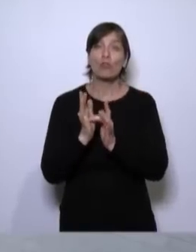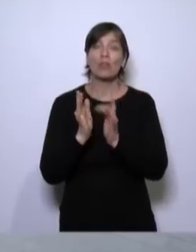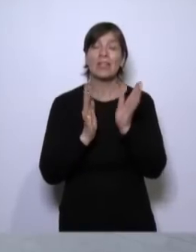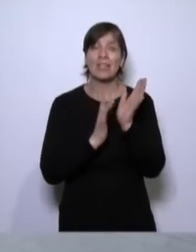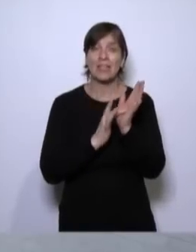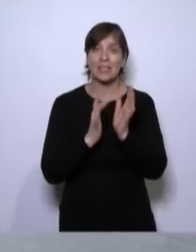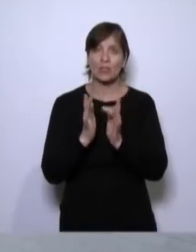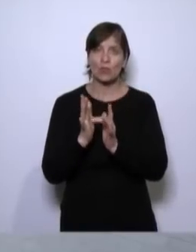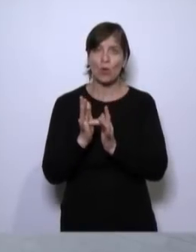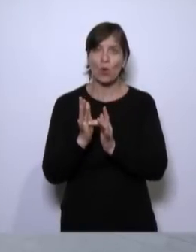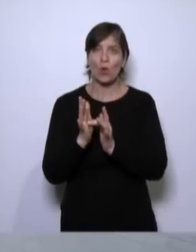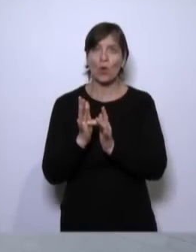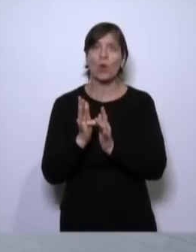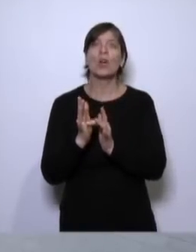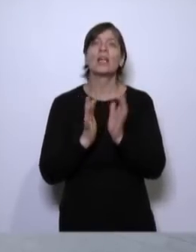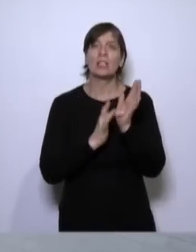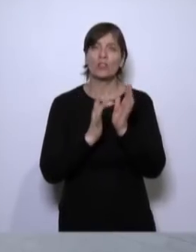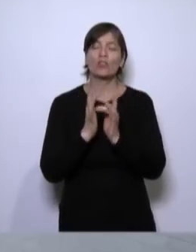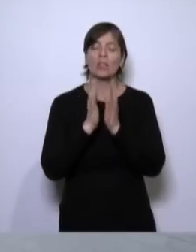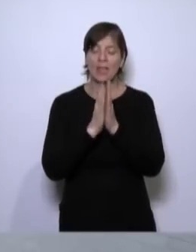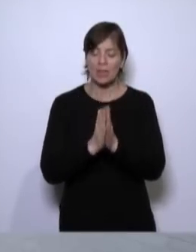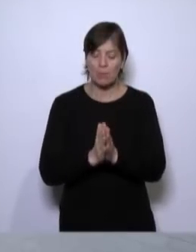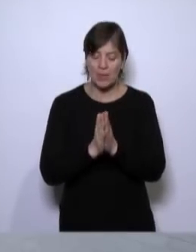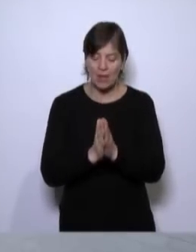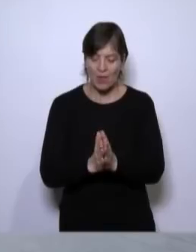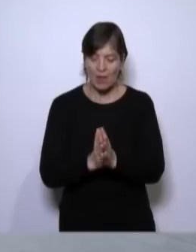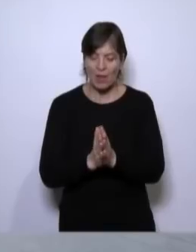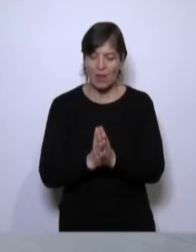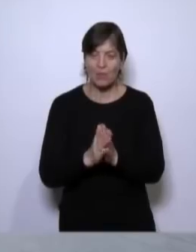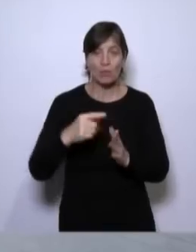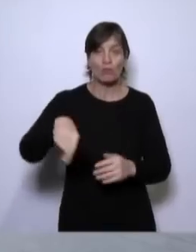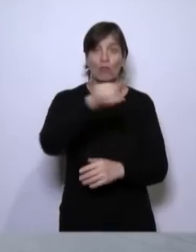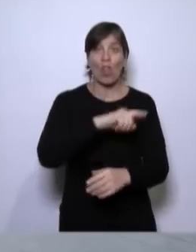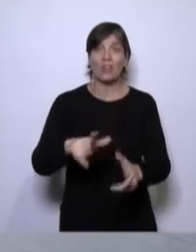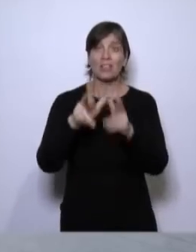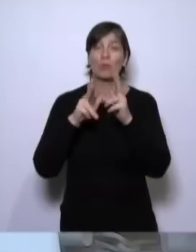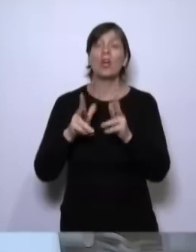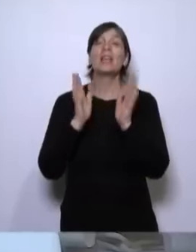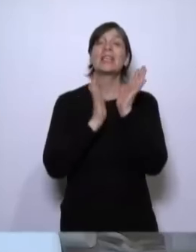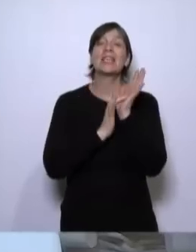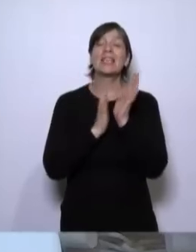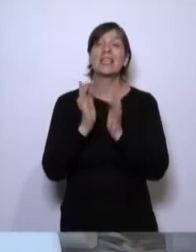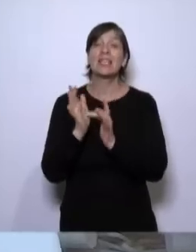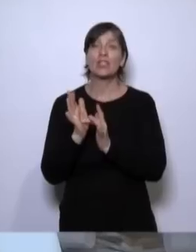Cristo, Cristo, Cristo, ten piedad.